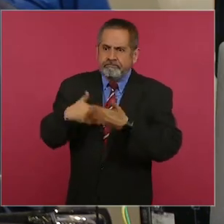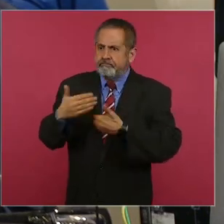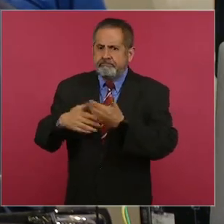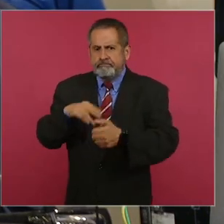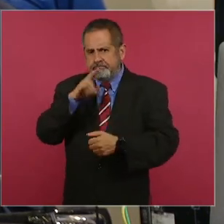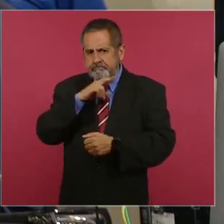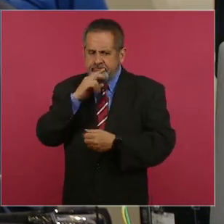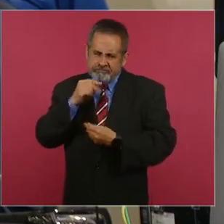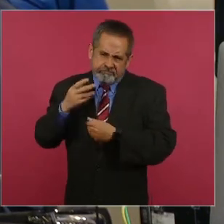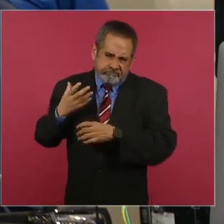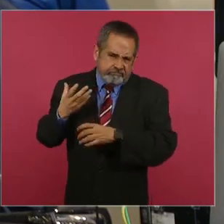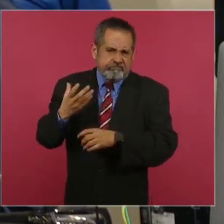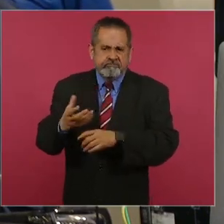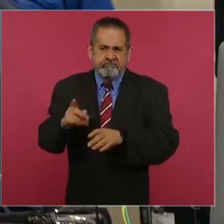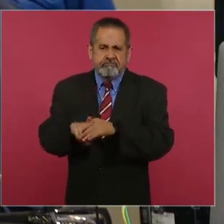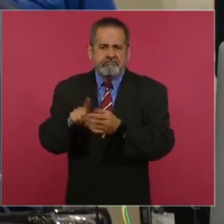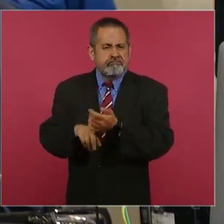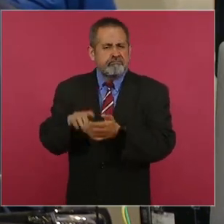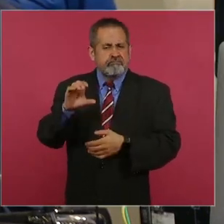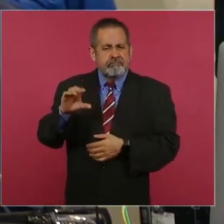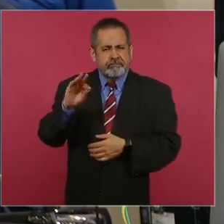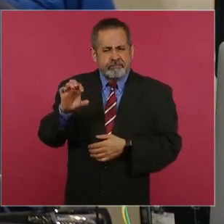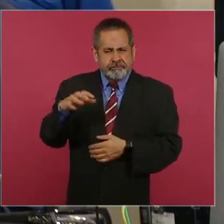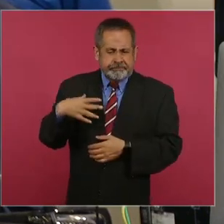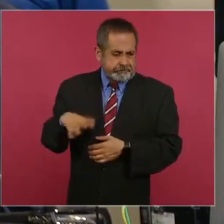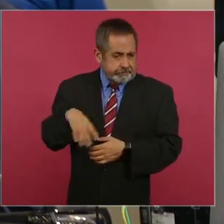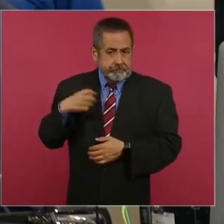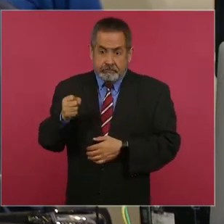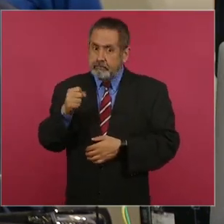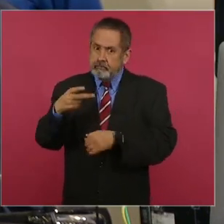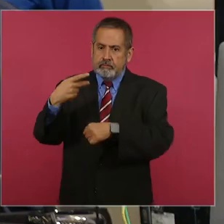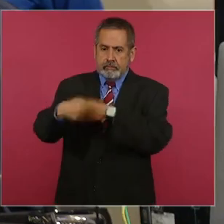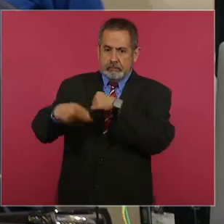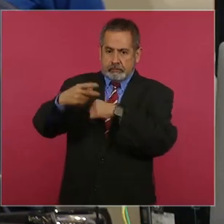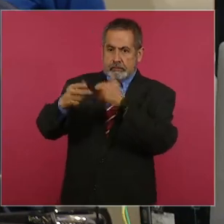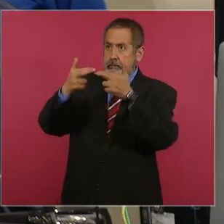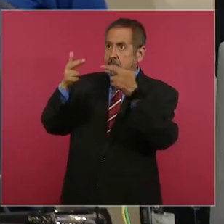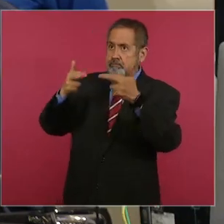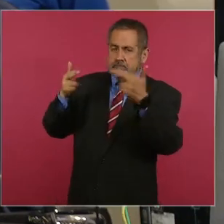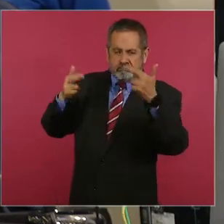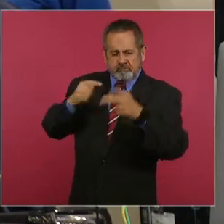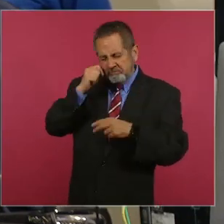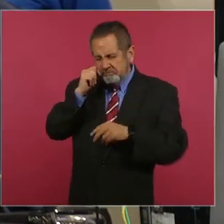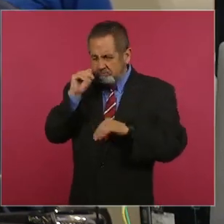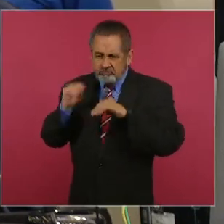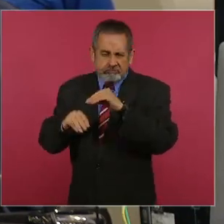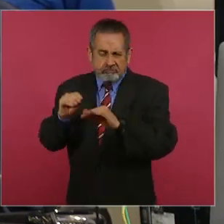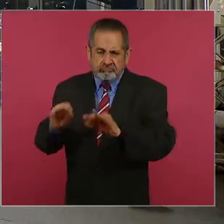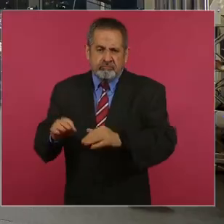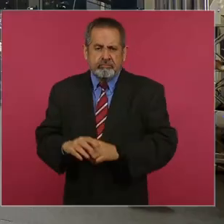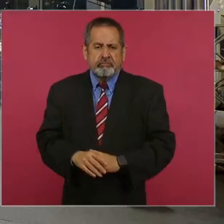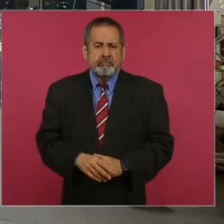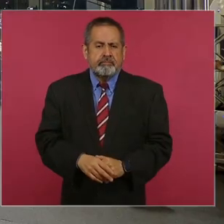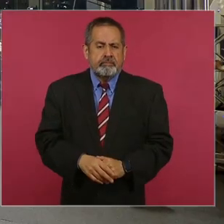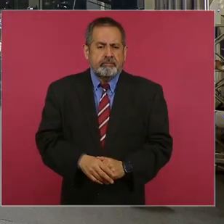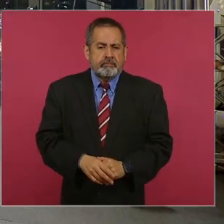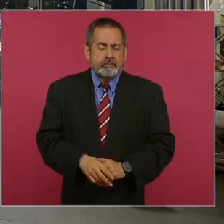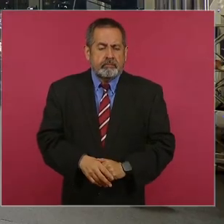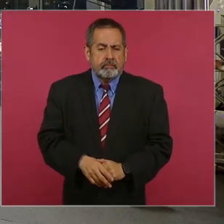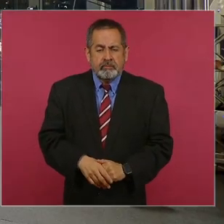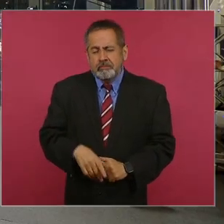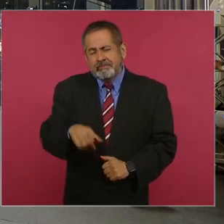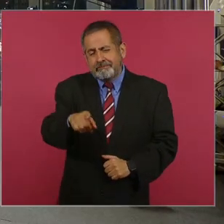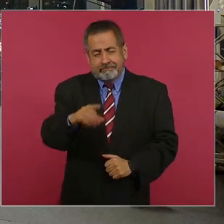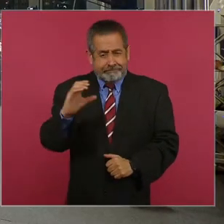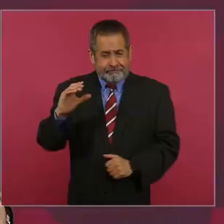fuerte que hacen los trabajadores que también es peligroso y pues saber su opinión al respecto es único en el